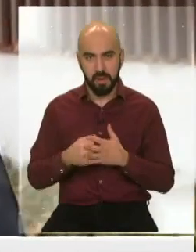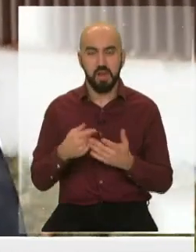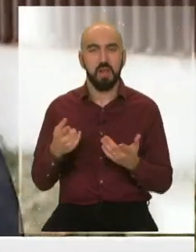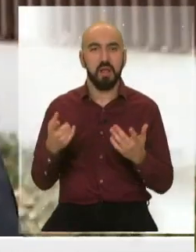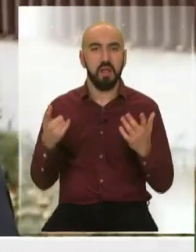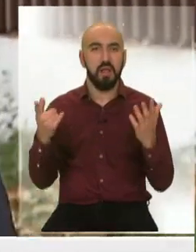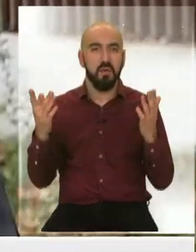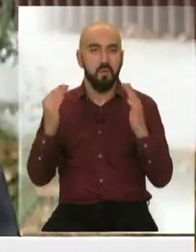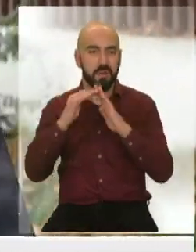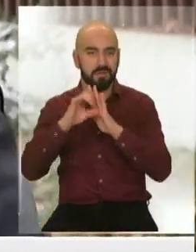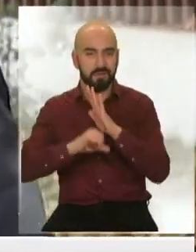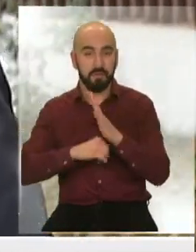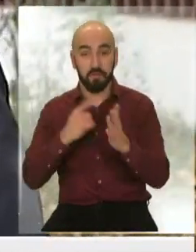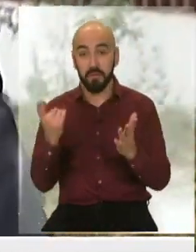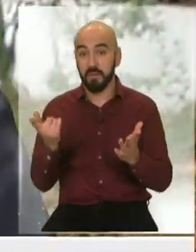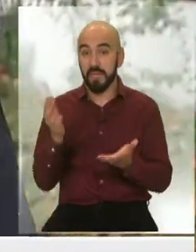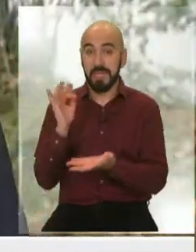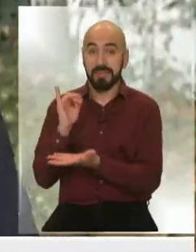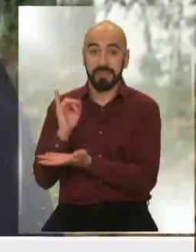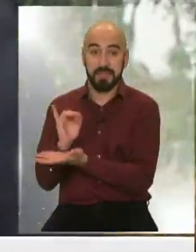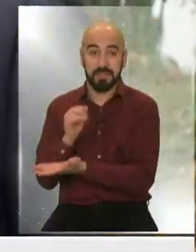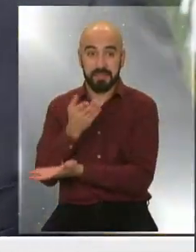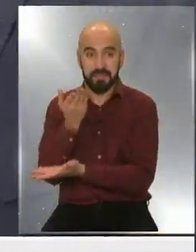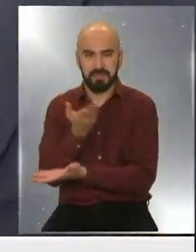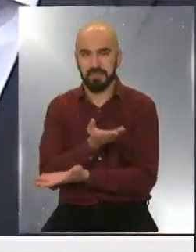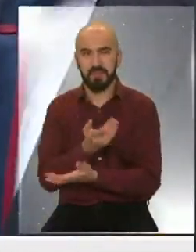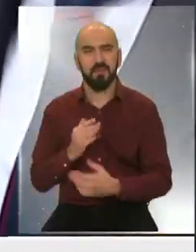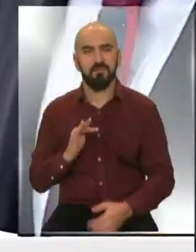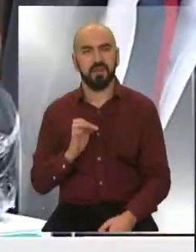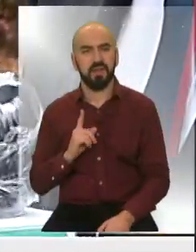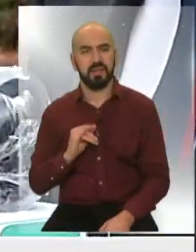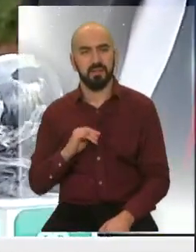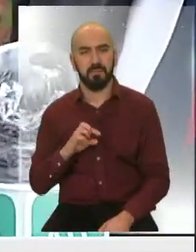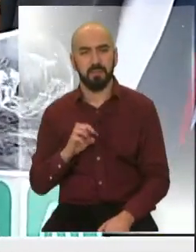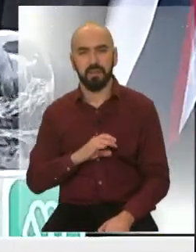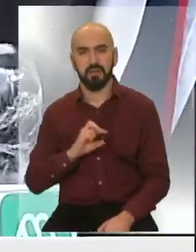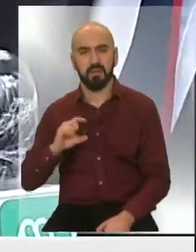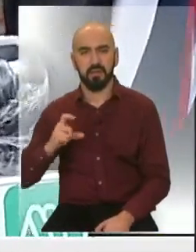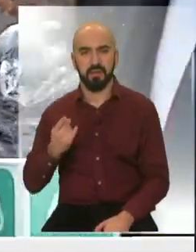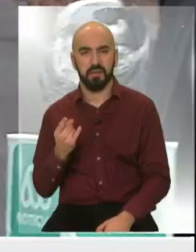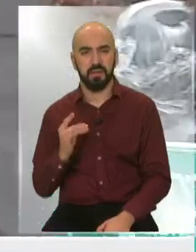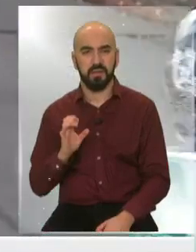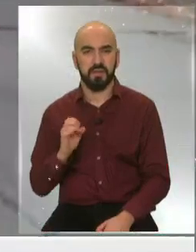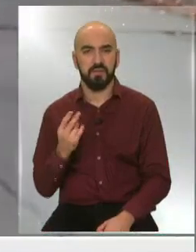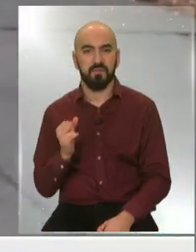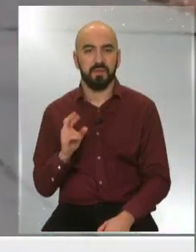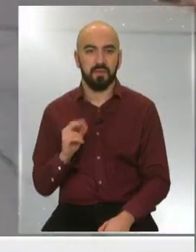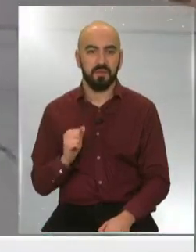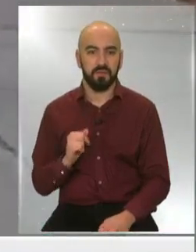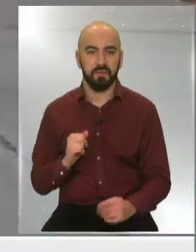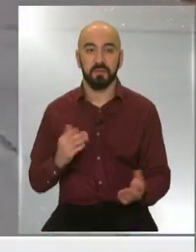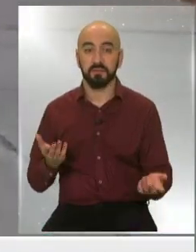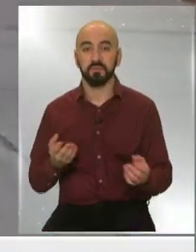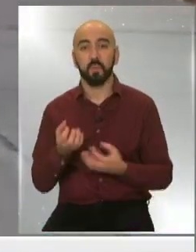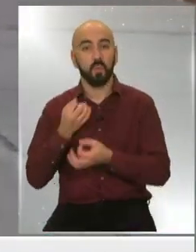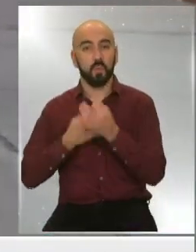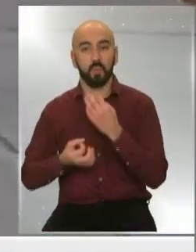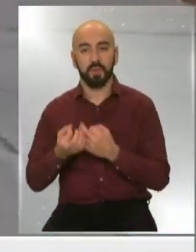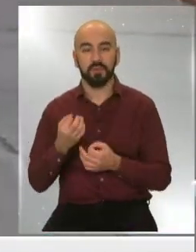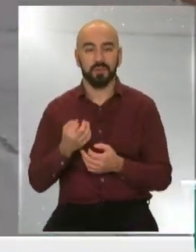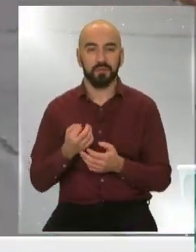Felipe Guevara, quien ha estado también comandando esta labor de logística. Intendente, muchas gracias por acompañarnos. Cuéntenos un poco cómo se